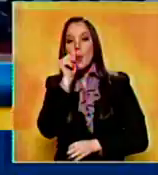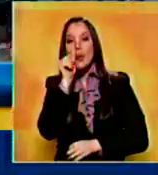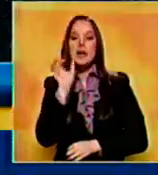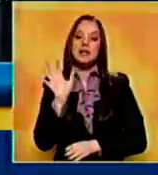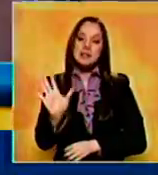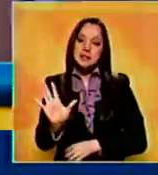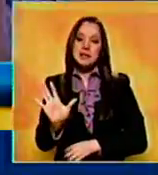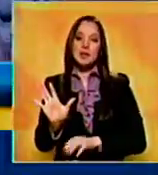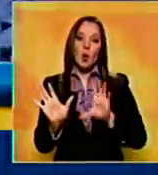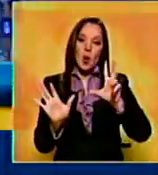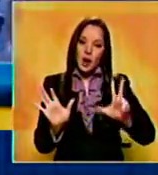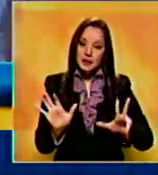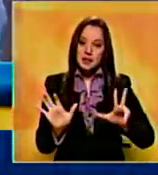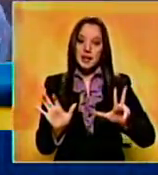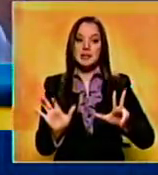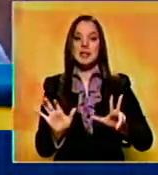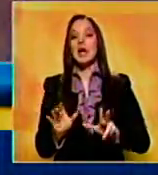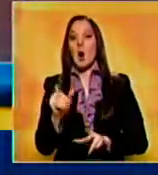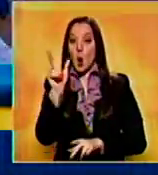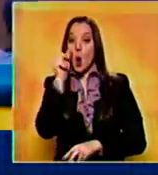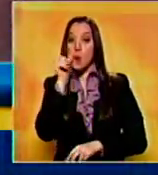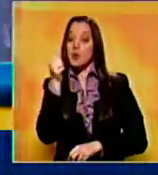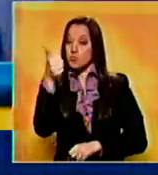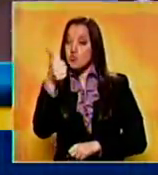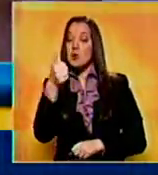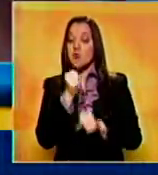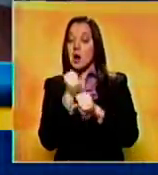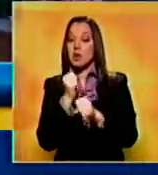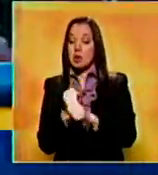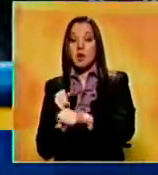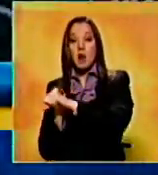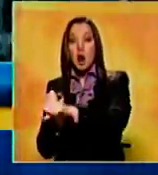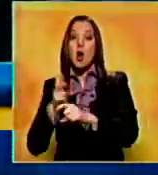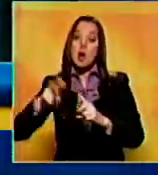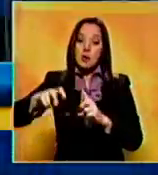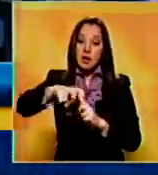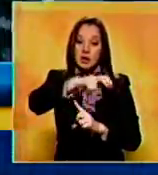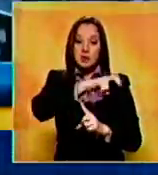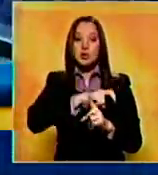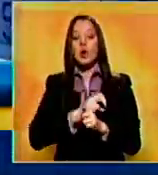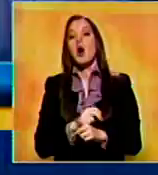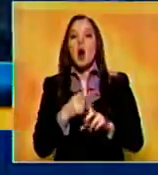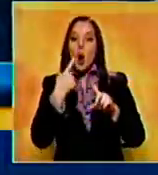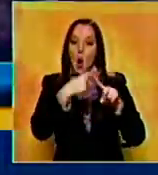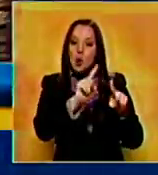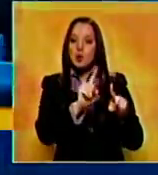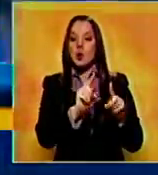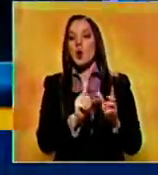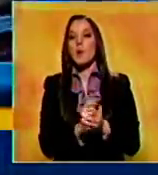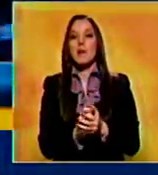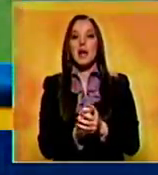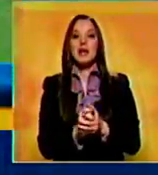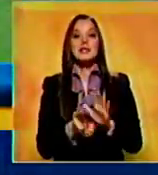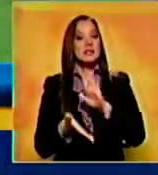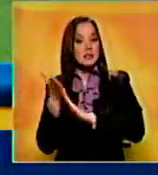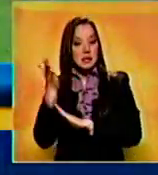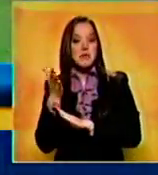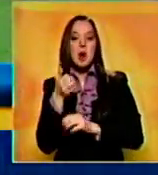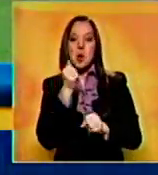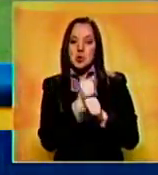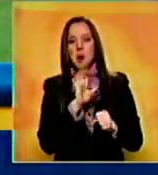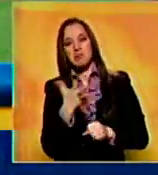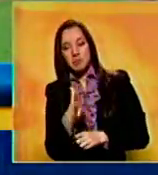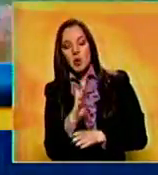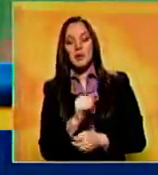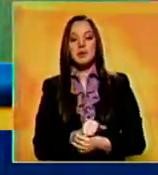jonrón, 3 impulsadas, 2 anotadas y un poncho. Mario Infante batió de 5-2 con anotada y Alcides Escobar se fue de 4-1 con 2 anotadas y un pasaporte. Por Arizona, Ender